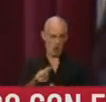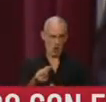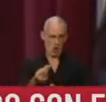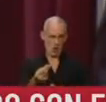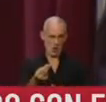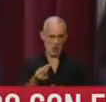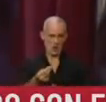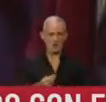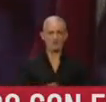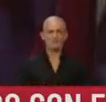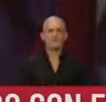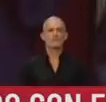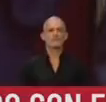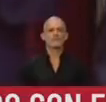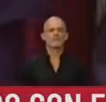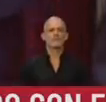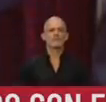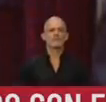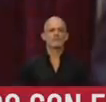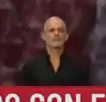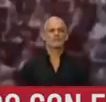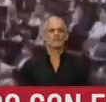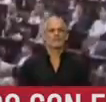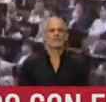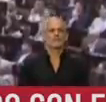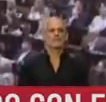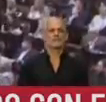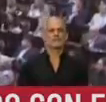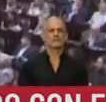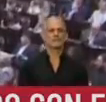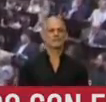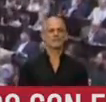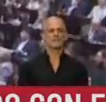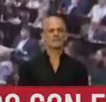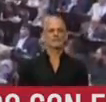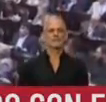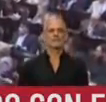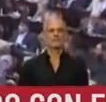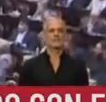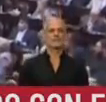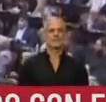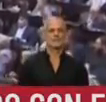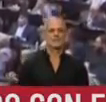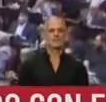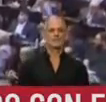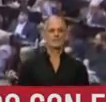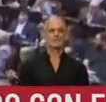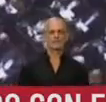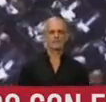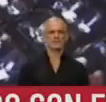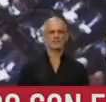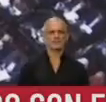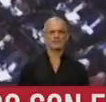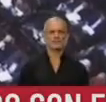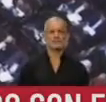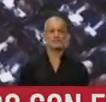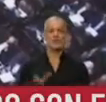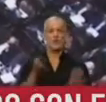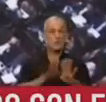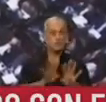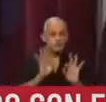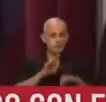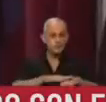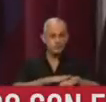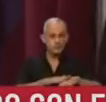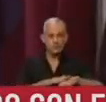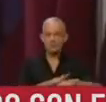Diputado, sí. Yo supongo ahora el oficialismo intentará ser responsable a la oposición por no tener presupuesto, pero lo cierto es que